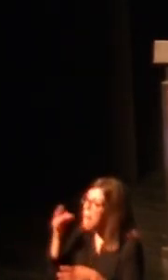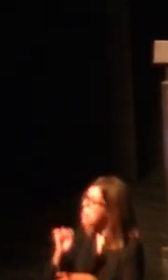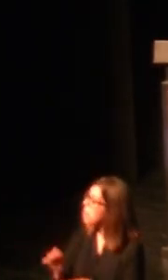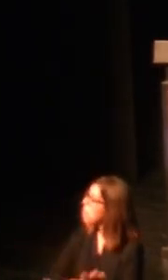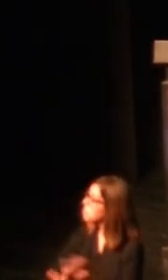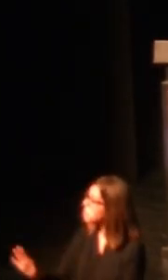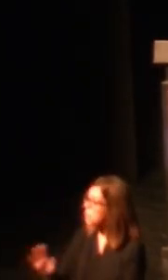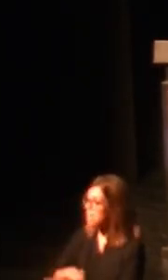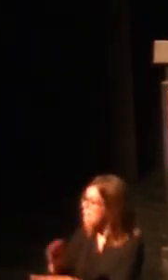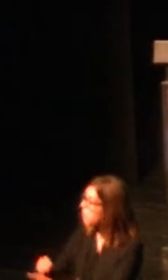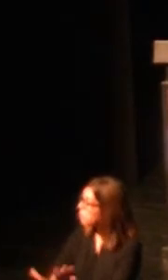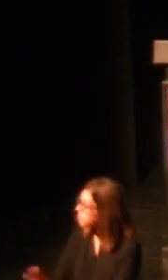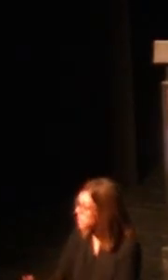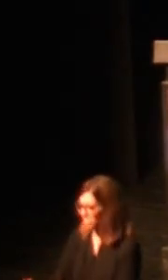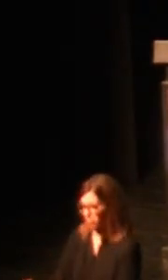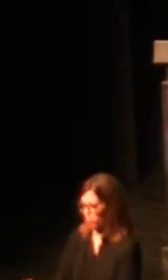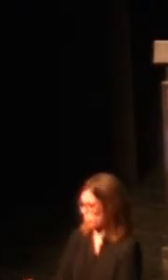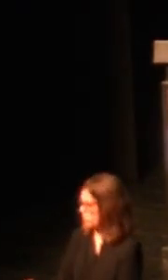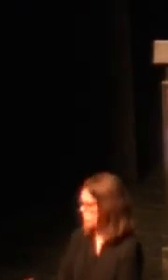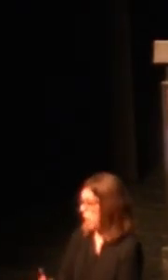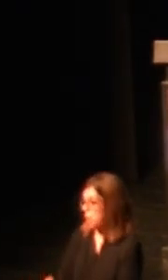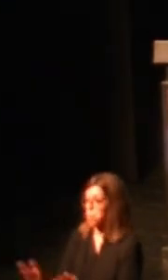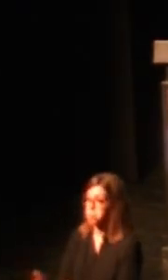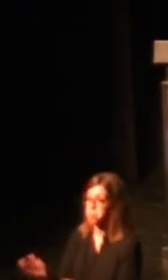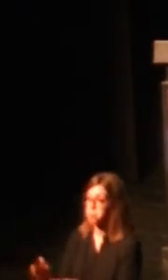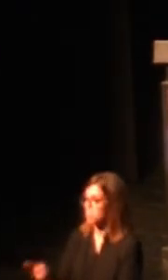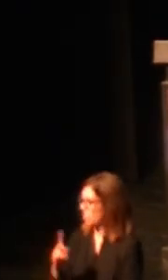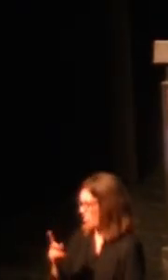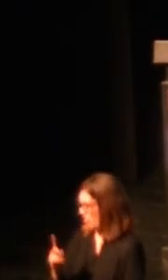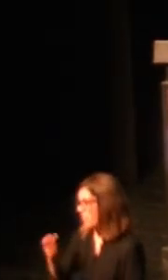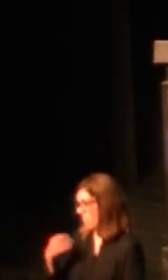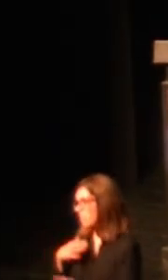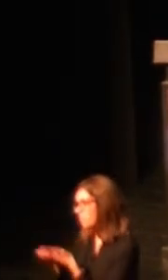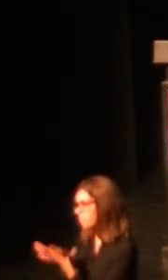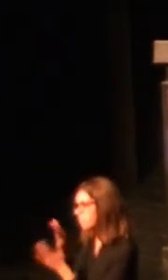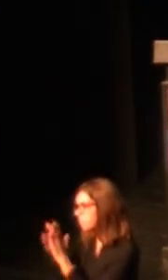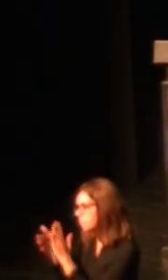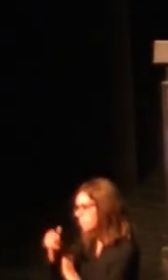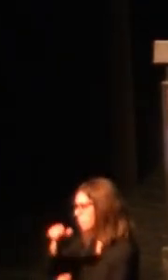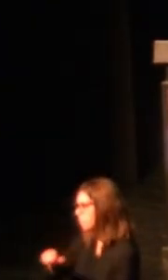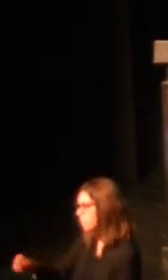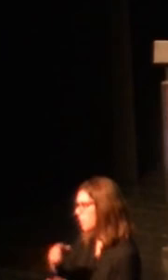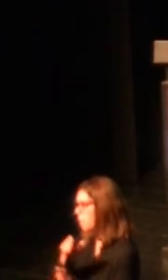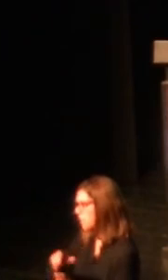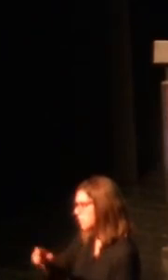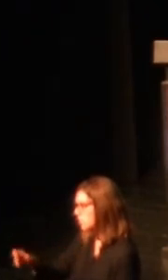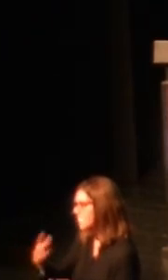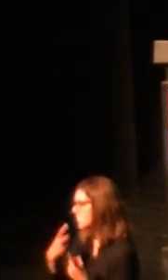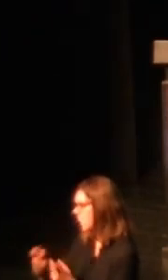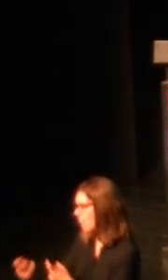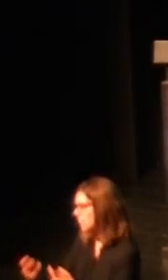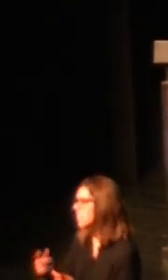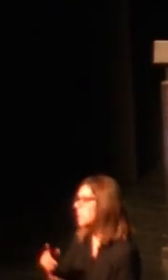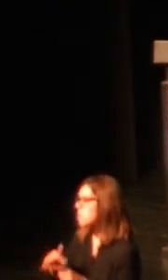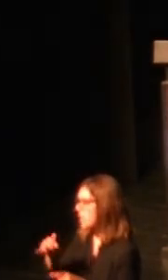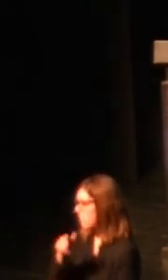cuide. Eso es como el valor de la guerra. Se presupone que no hay ni que hablar de ello. Venimos aquí para que generes apoyos, oportunidades y autonomía. Si